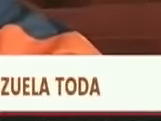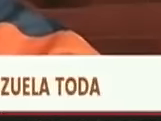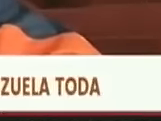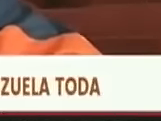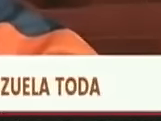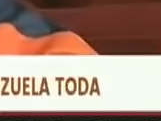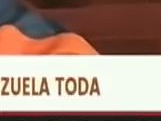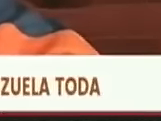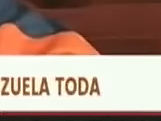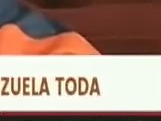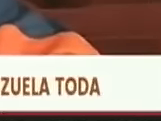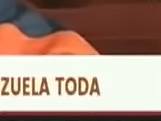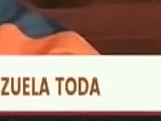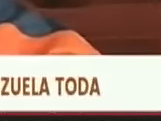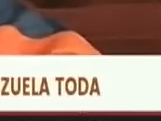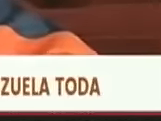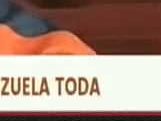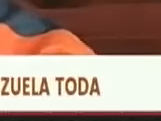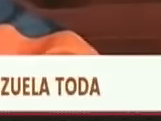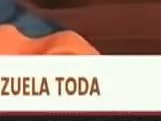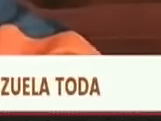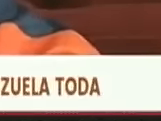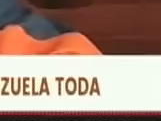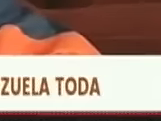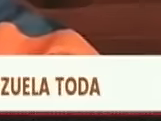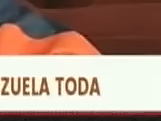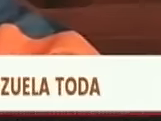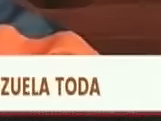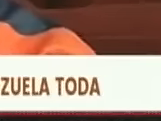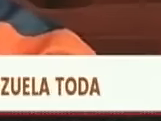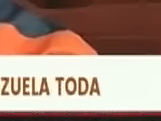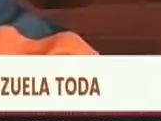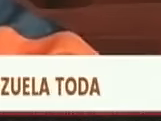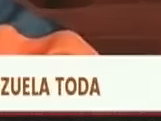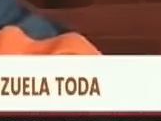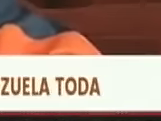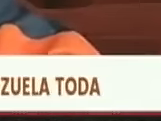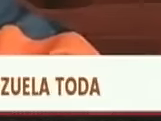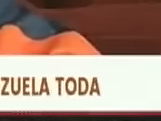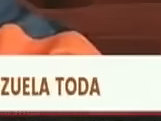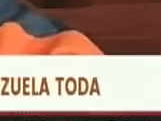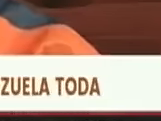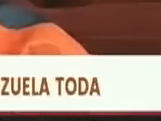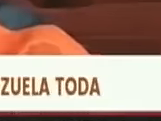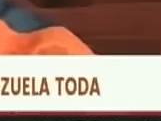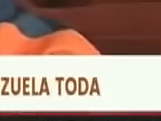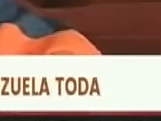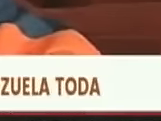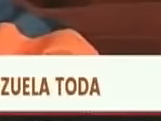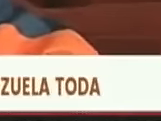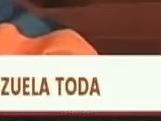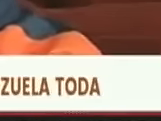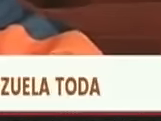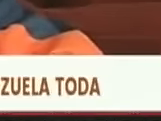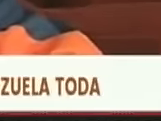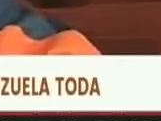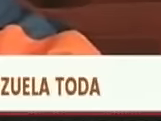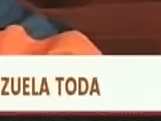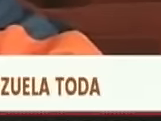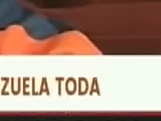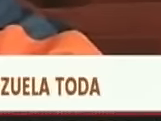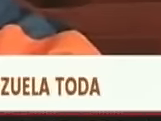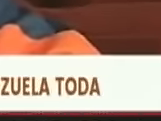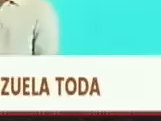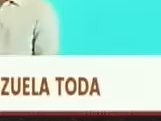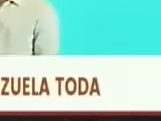de este del del mar territorial que es nuestro Y por supuesto consolidar el acuerdo de Ginebra y ese estado de la guayana es que son las dos